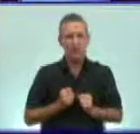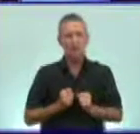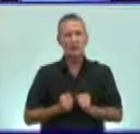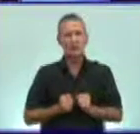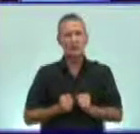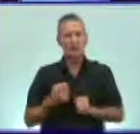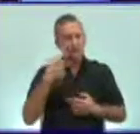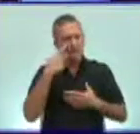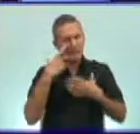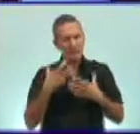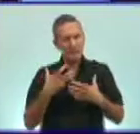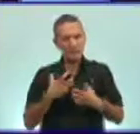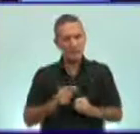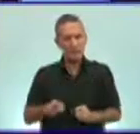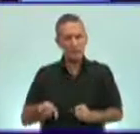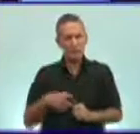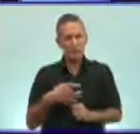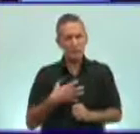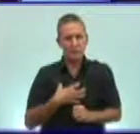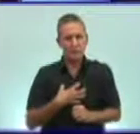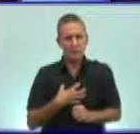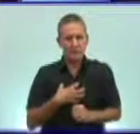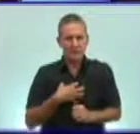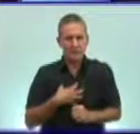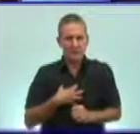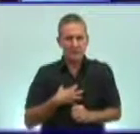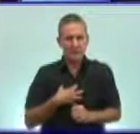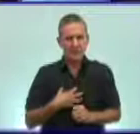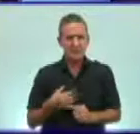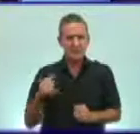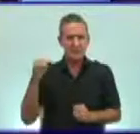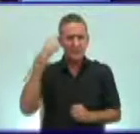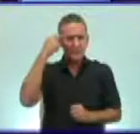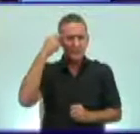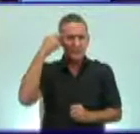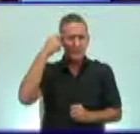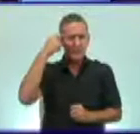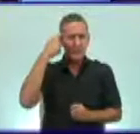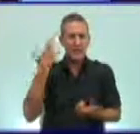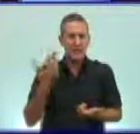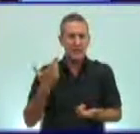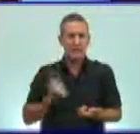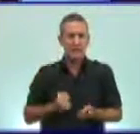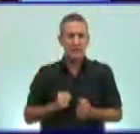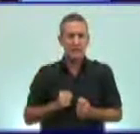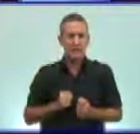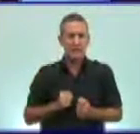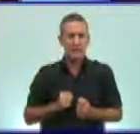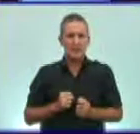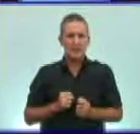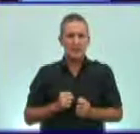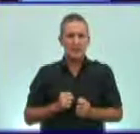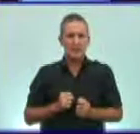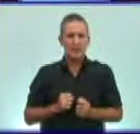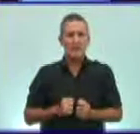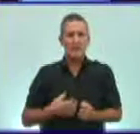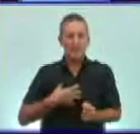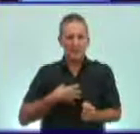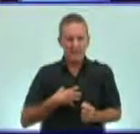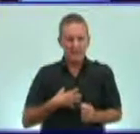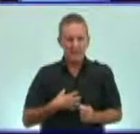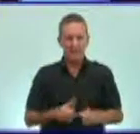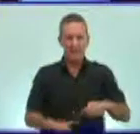es importante que ustedes tengan definido bien qué ideales para entonces derivar en qué comportamiento. Y